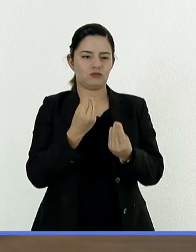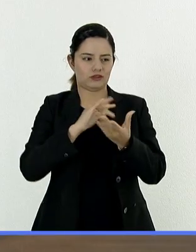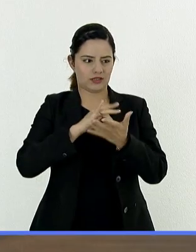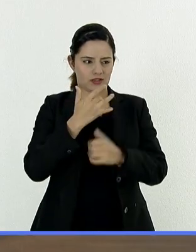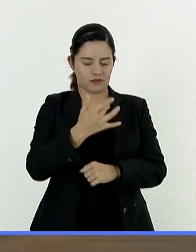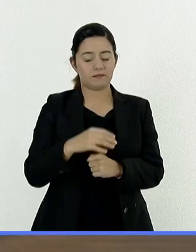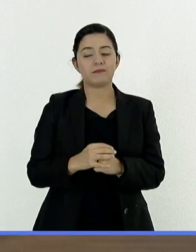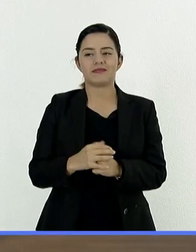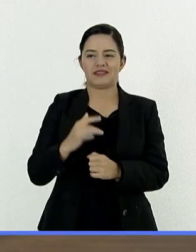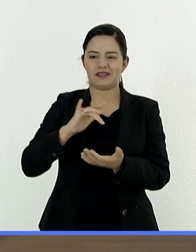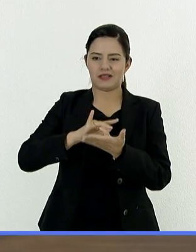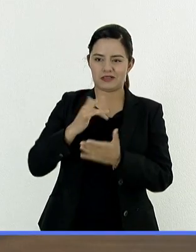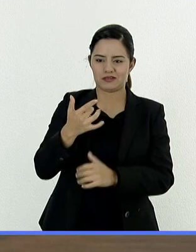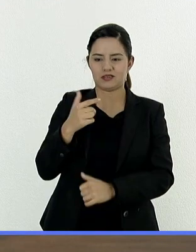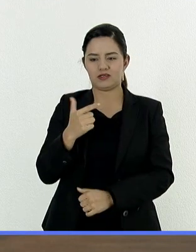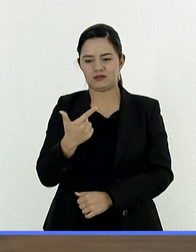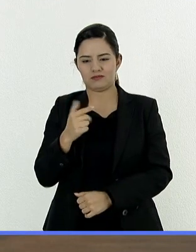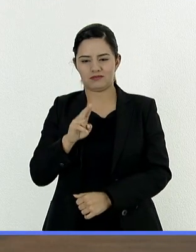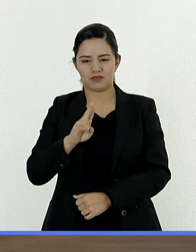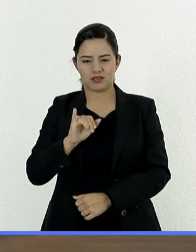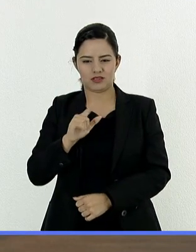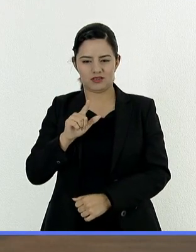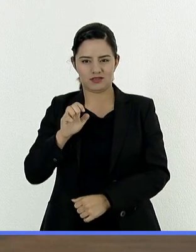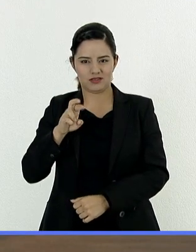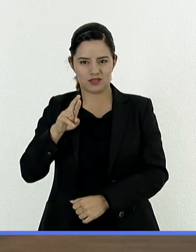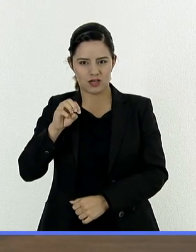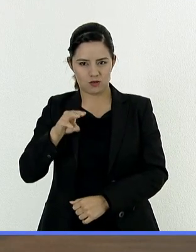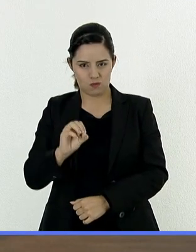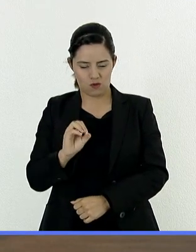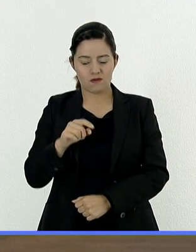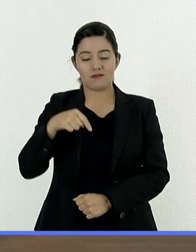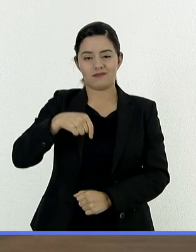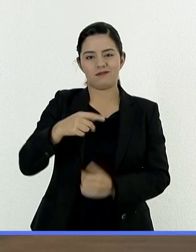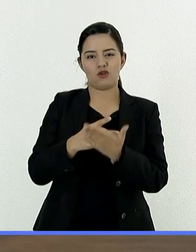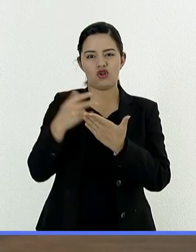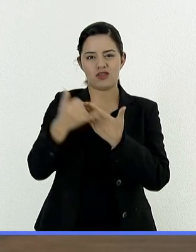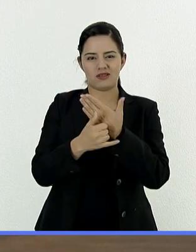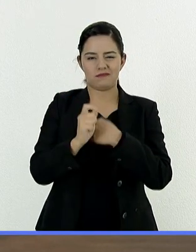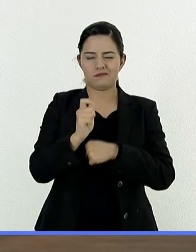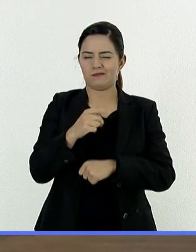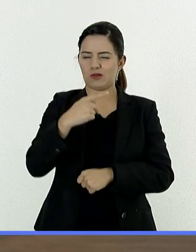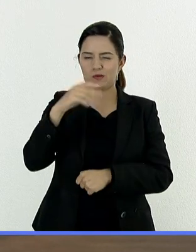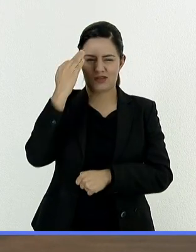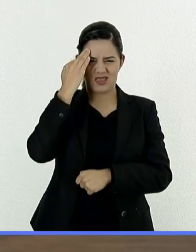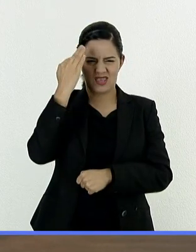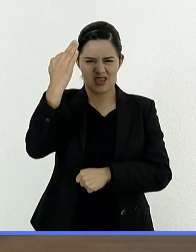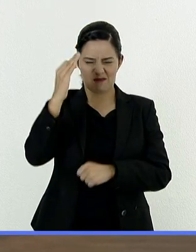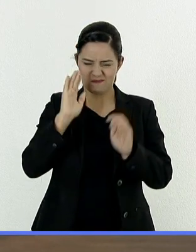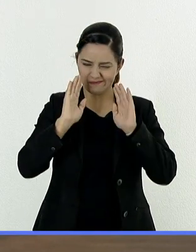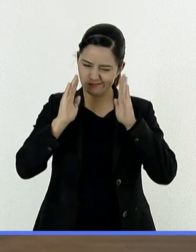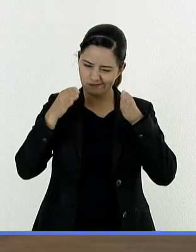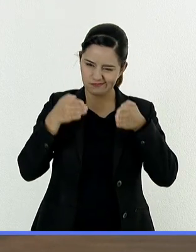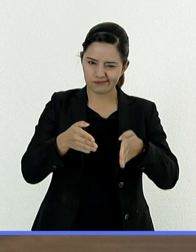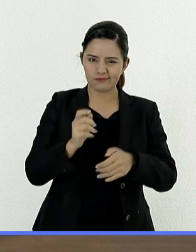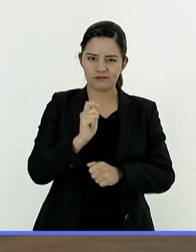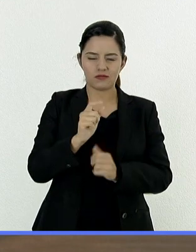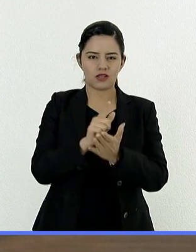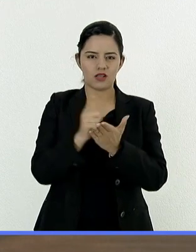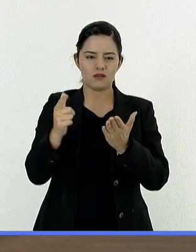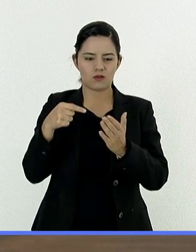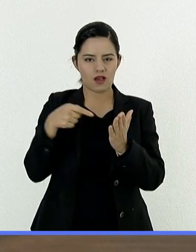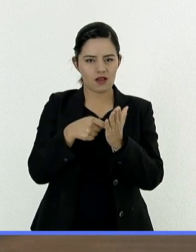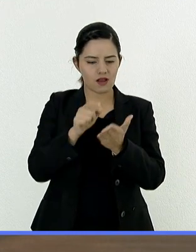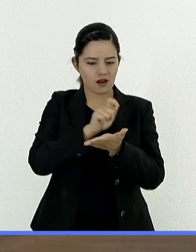Guillermo pues para hablar de este gran proyecto al que le has dedicado mucho tiempo se ha convertido primero Pues en una exploración en un libro en un